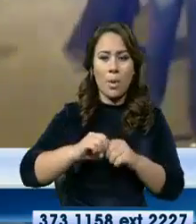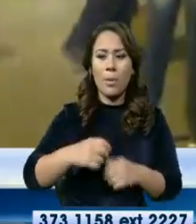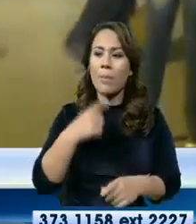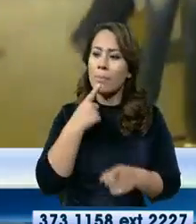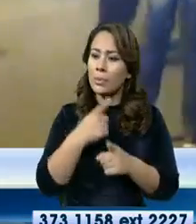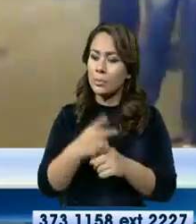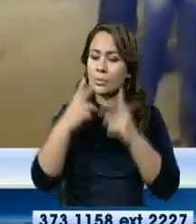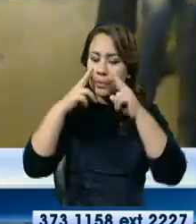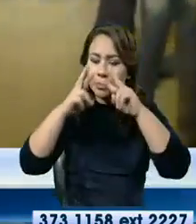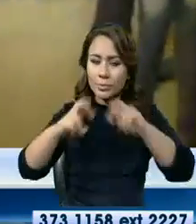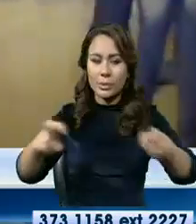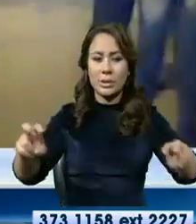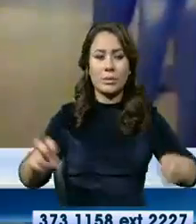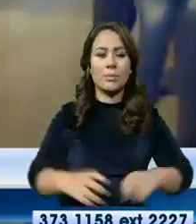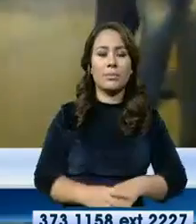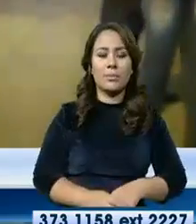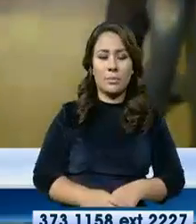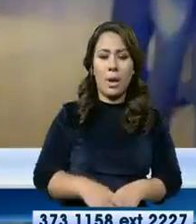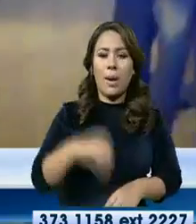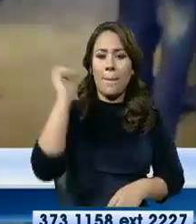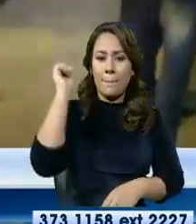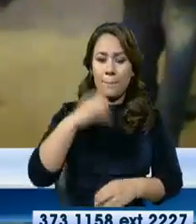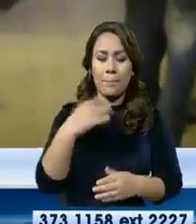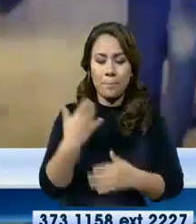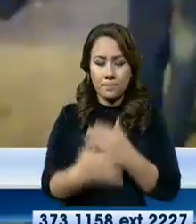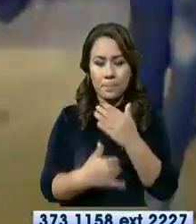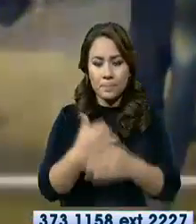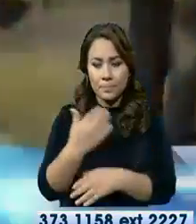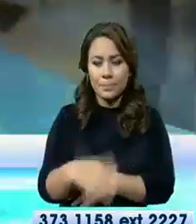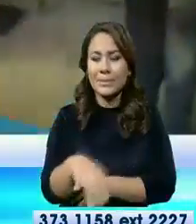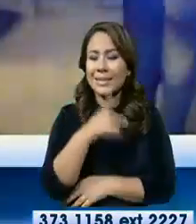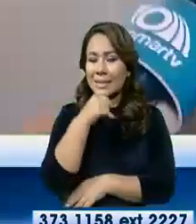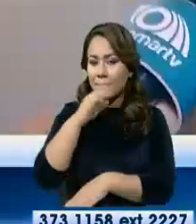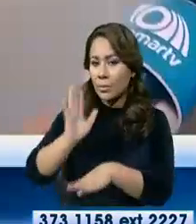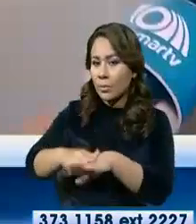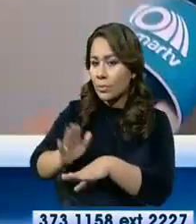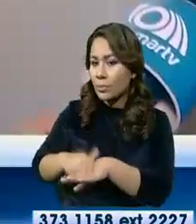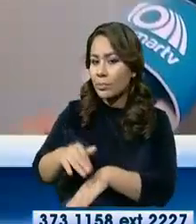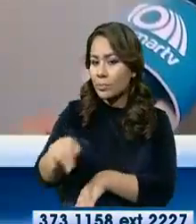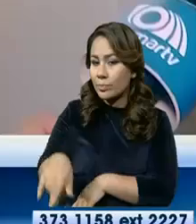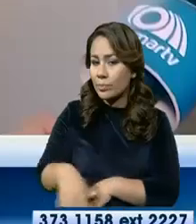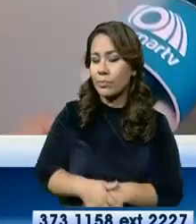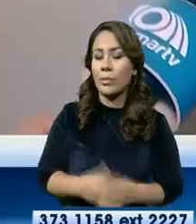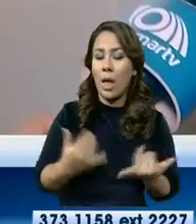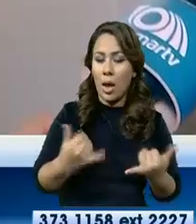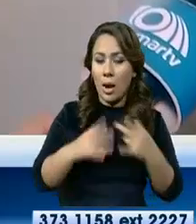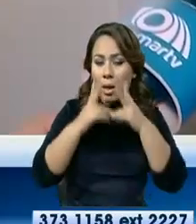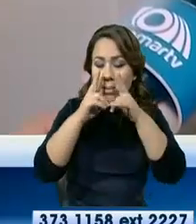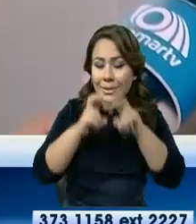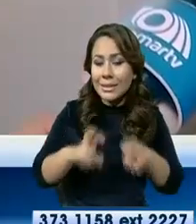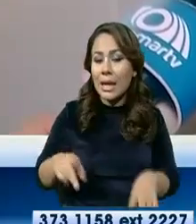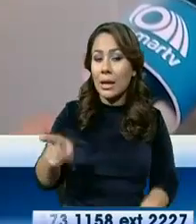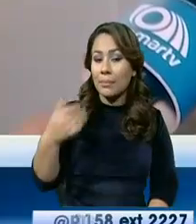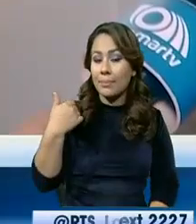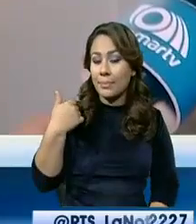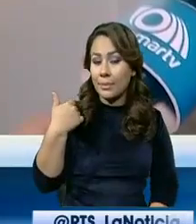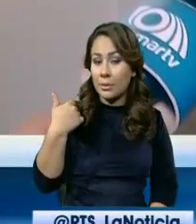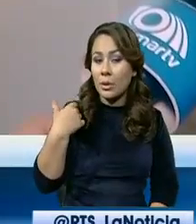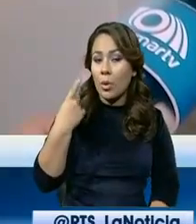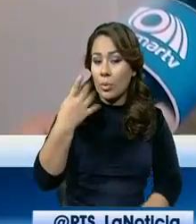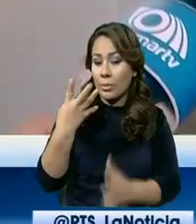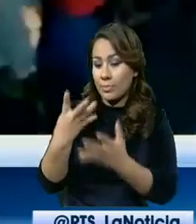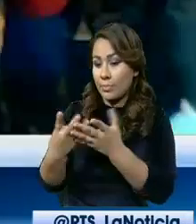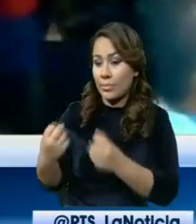las investigaciones se podría dar ya con los posibles autores. Él tiene una detención por posesión de sustancias sujetas